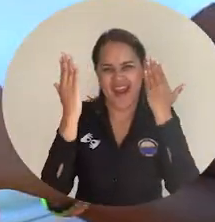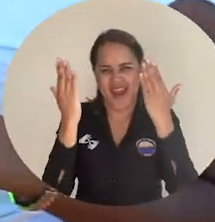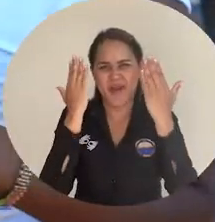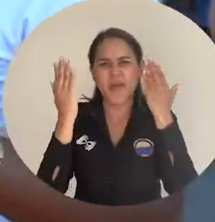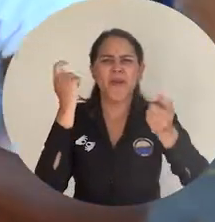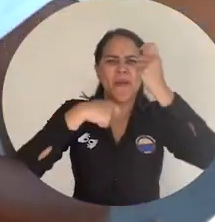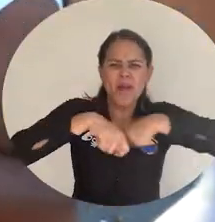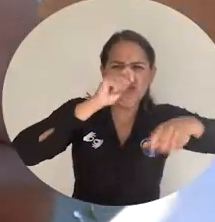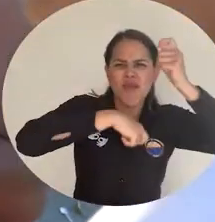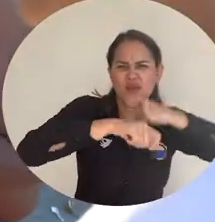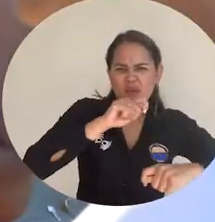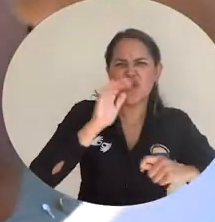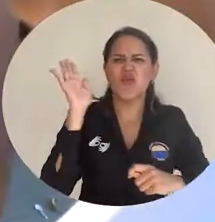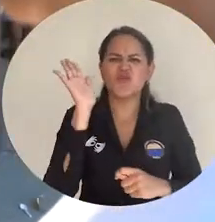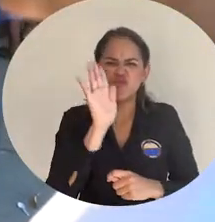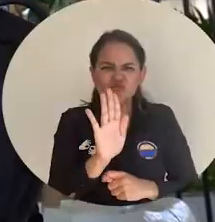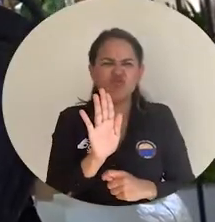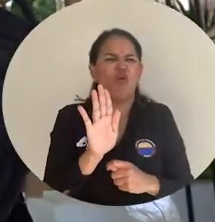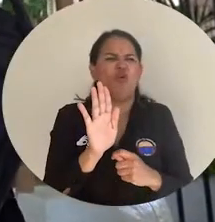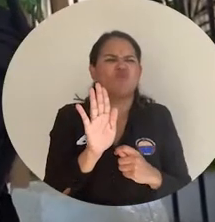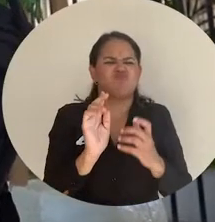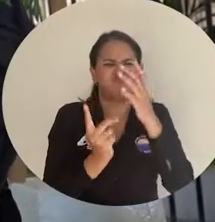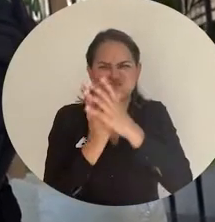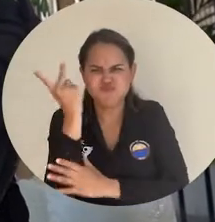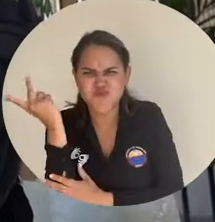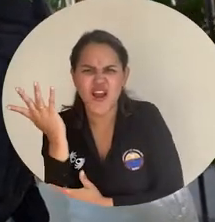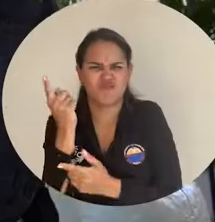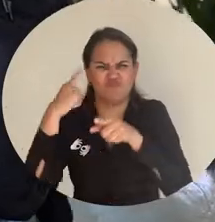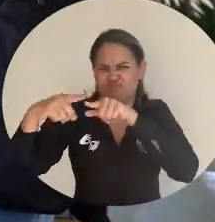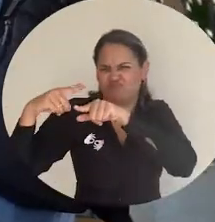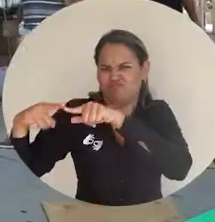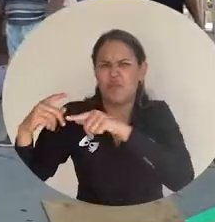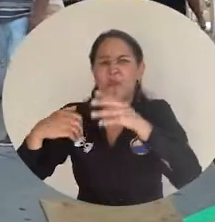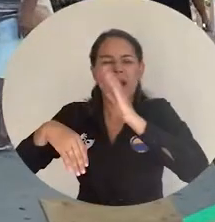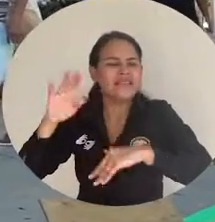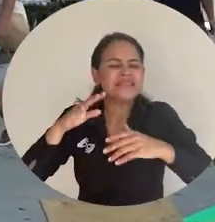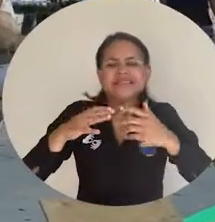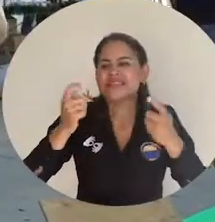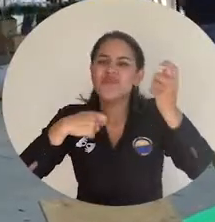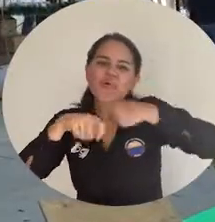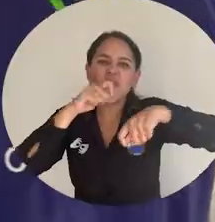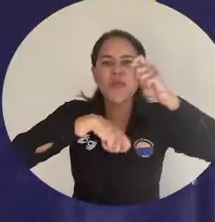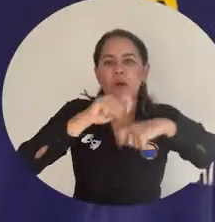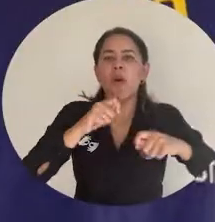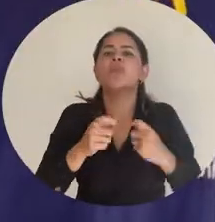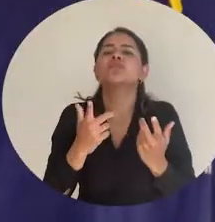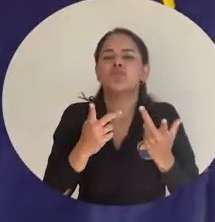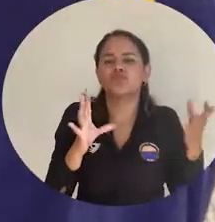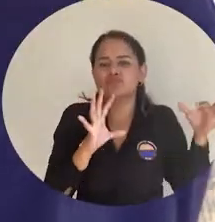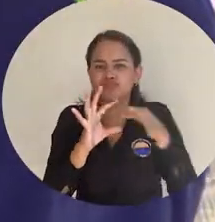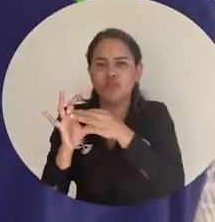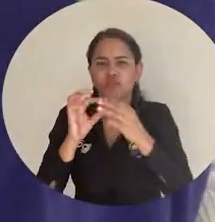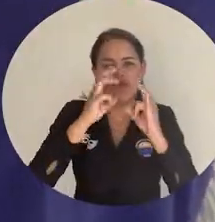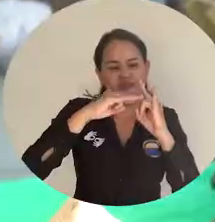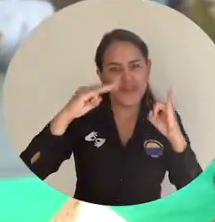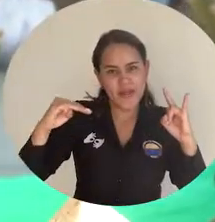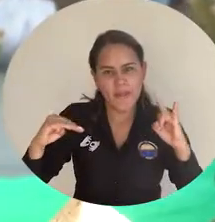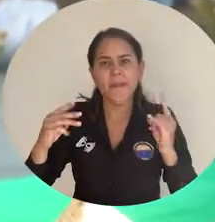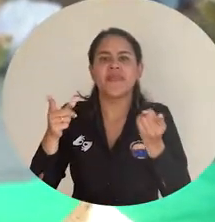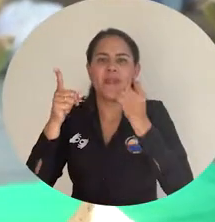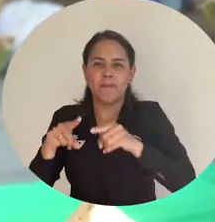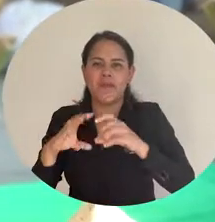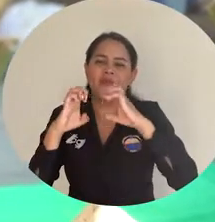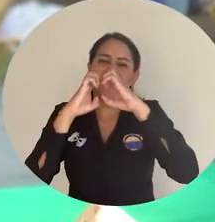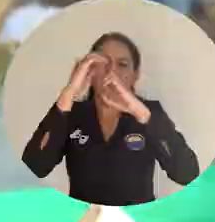ortofrutículas y transformados las que participaron en la feria organizada por la Universidad del Magdalena y la cámara de comercio a través del